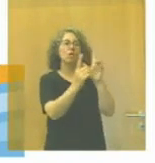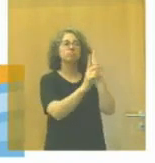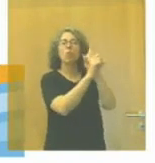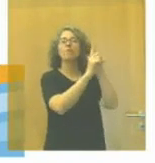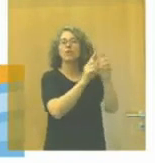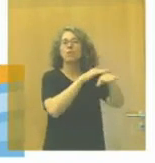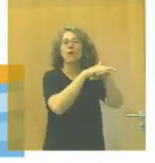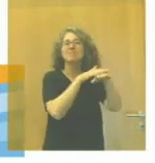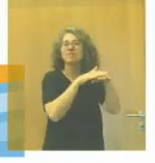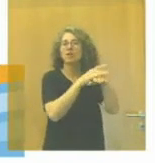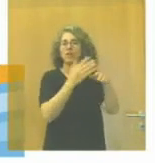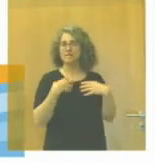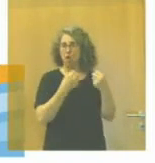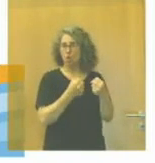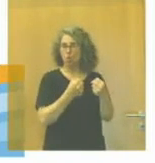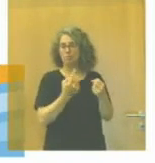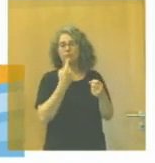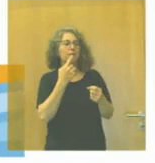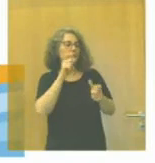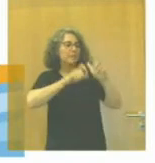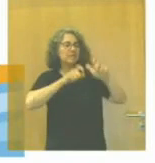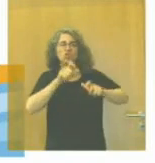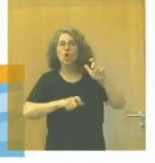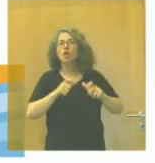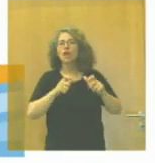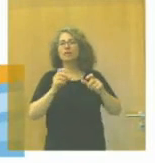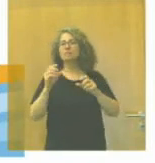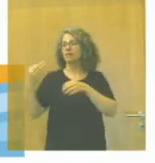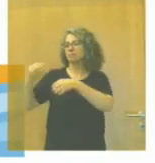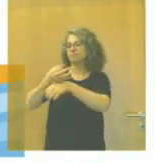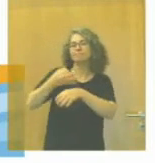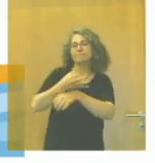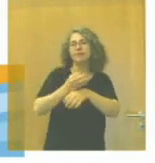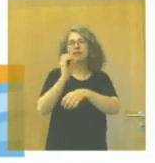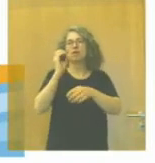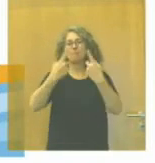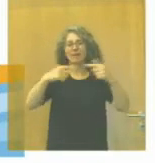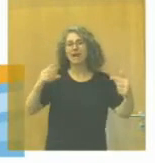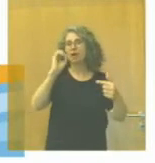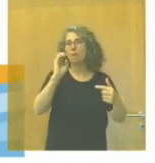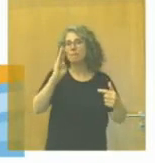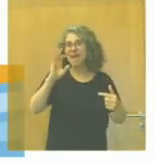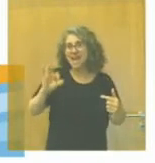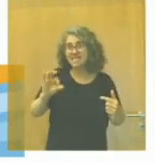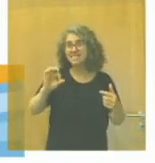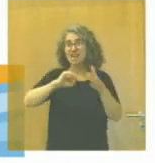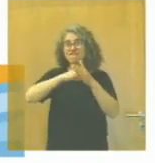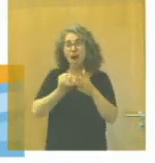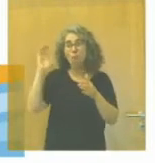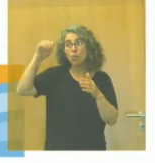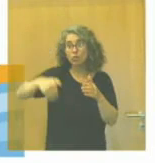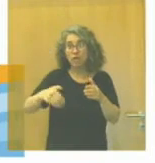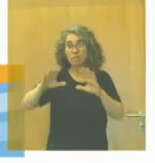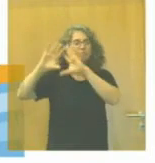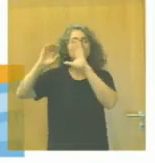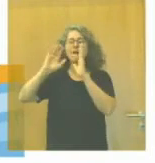conocimiento en la temática, provenientes de OPS, de Banco Mundial, etcétera, que nos ayudaron a generar